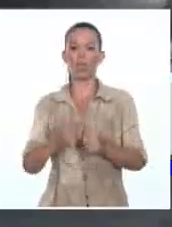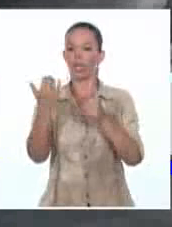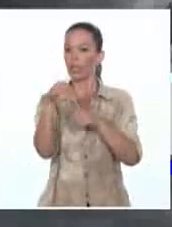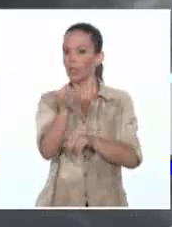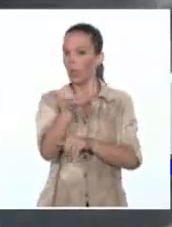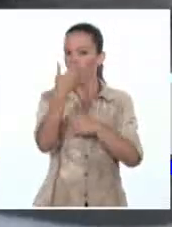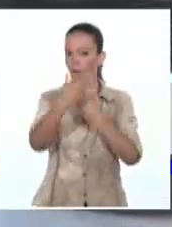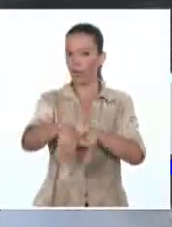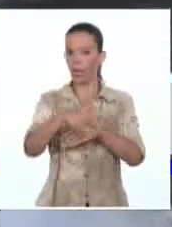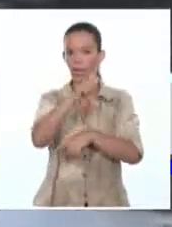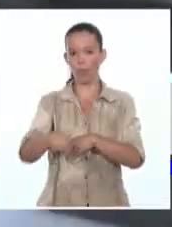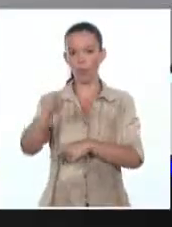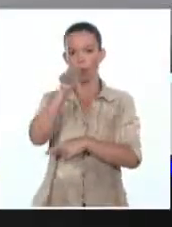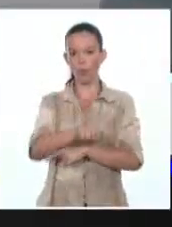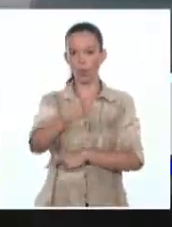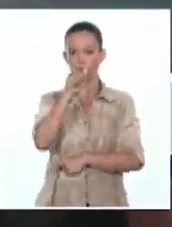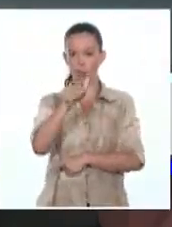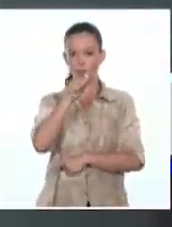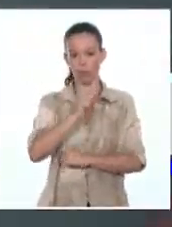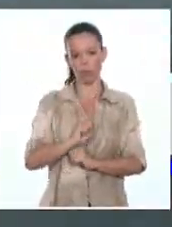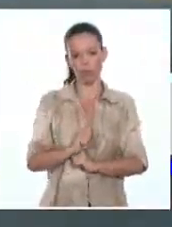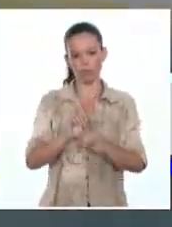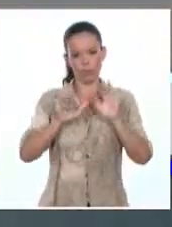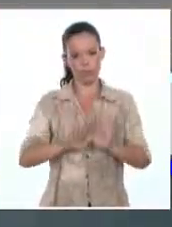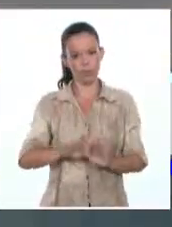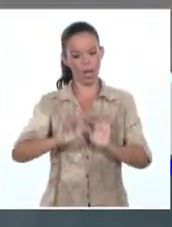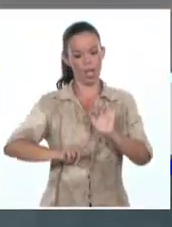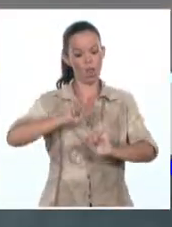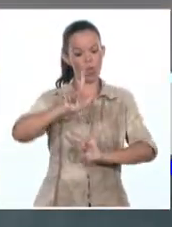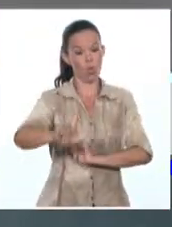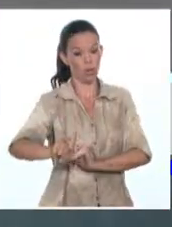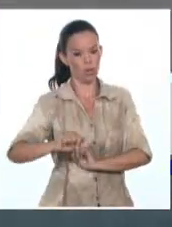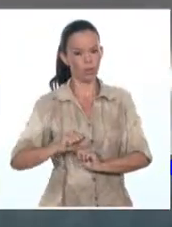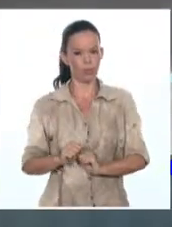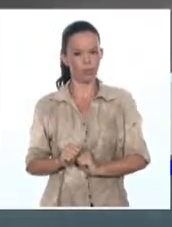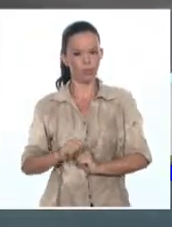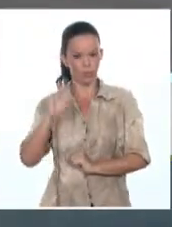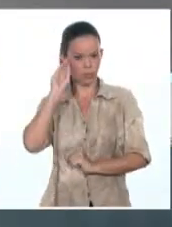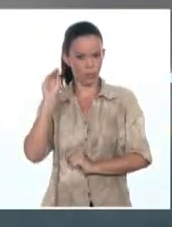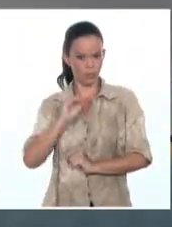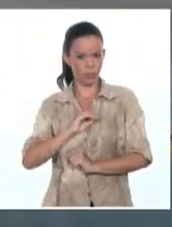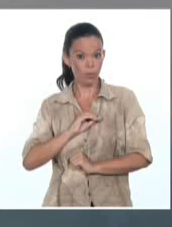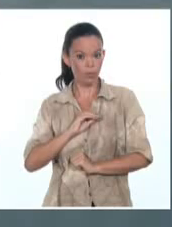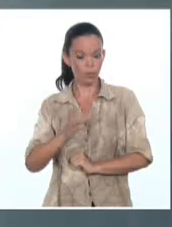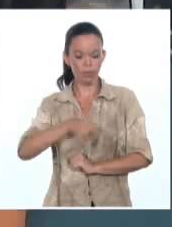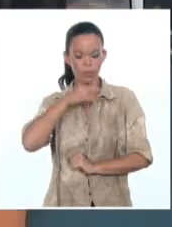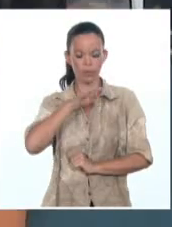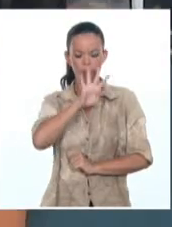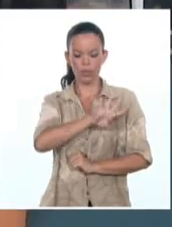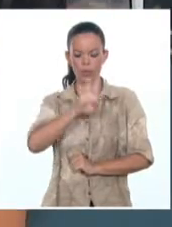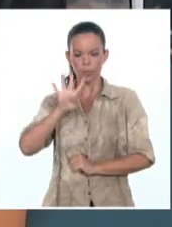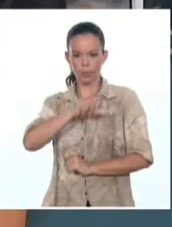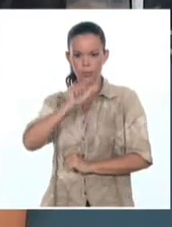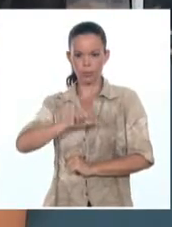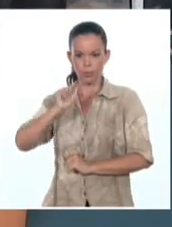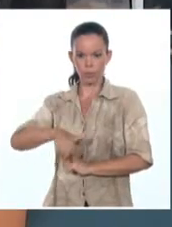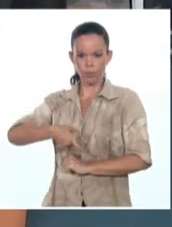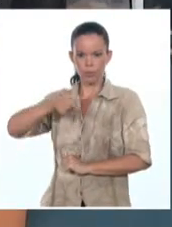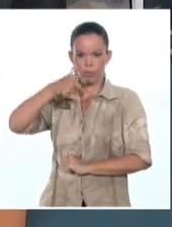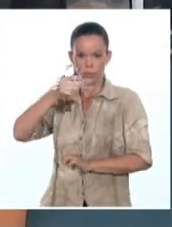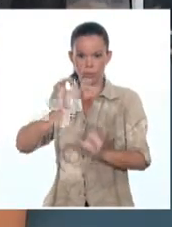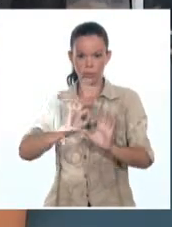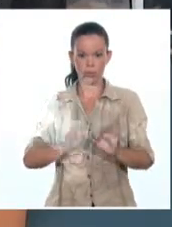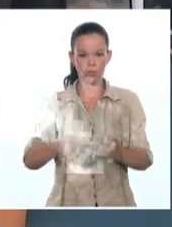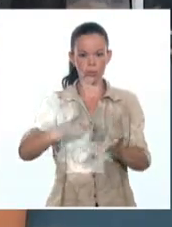hasta el próximo lunes. Paralelamente, se supo del despliegue de 44 representantes de la misión de observación electoral de la Unión Europea